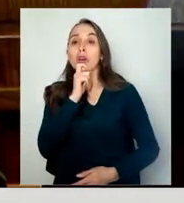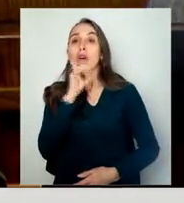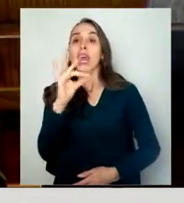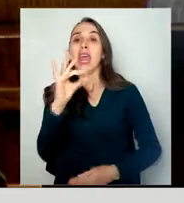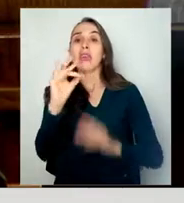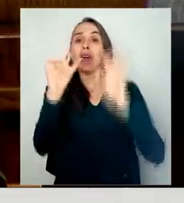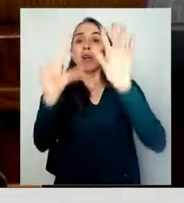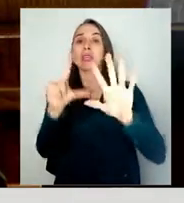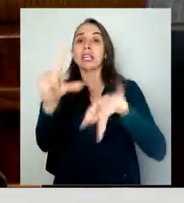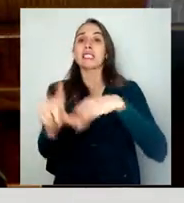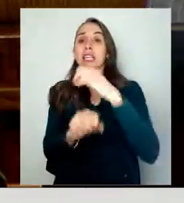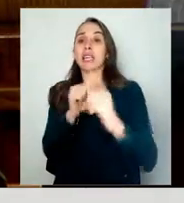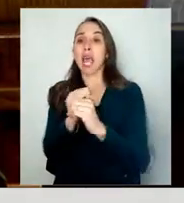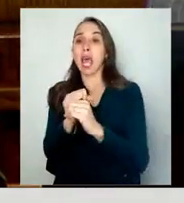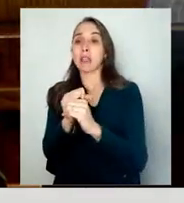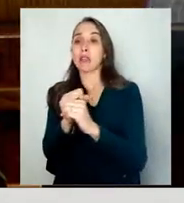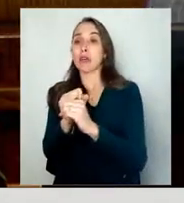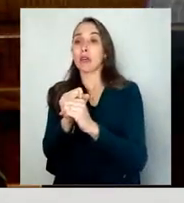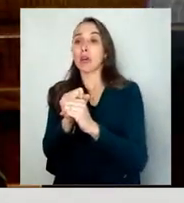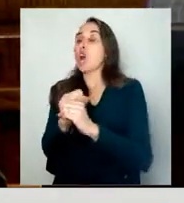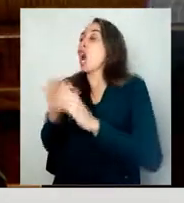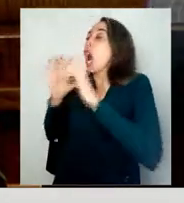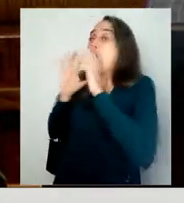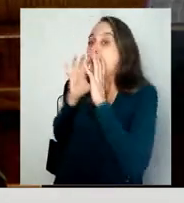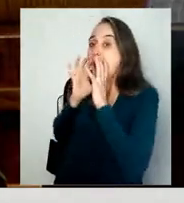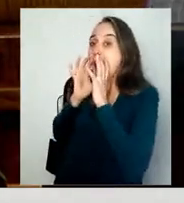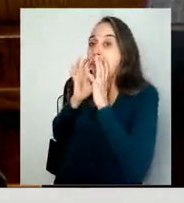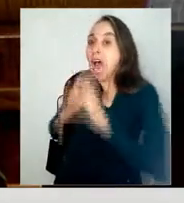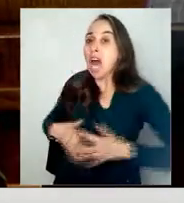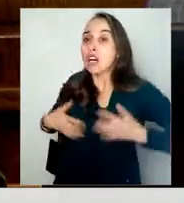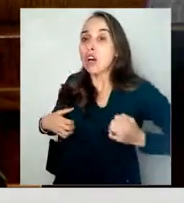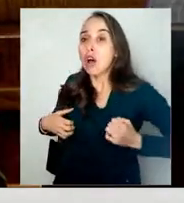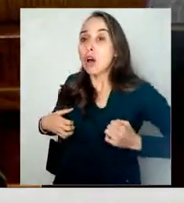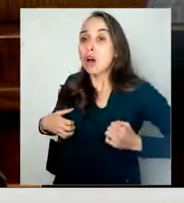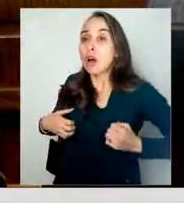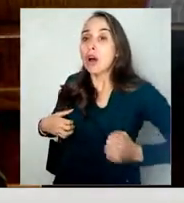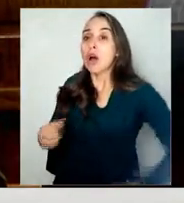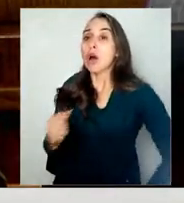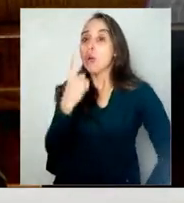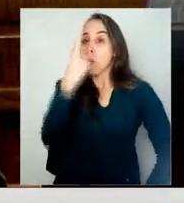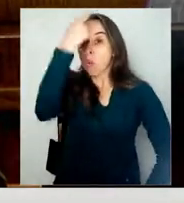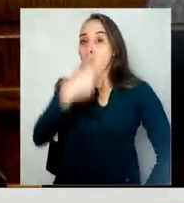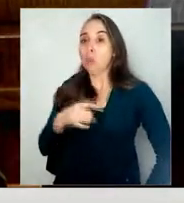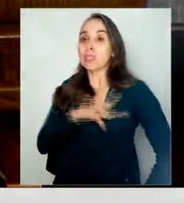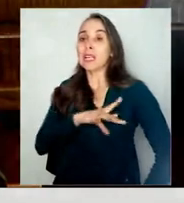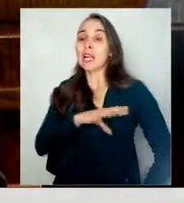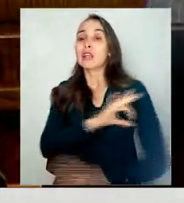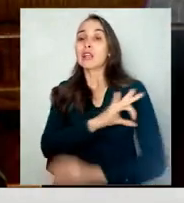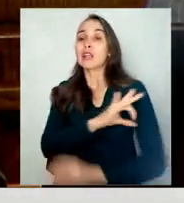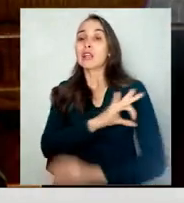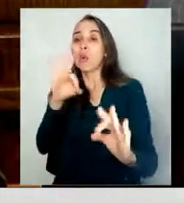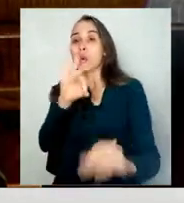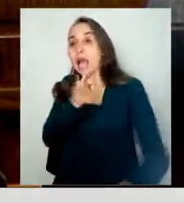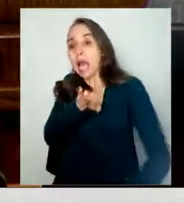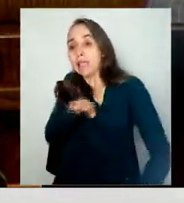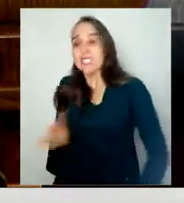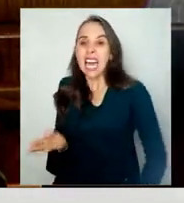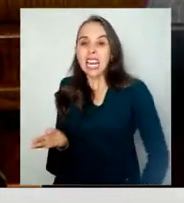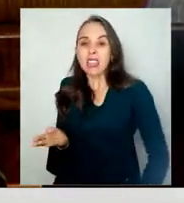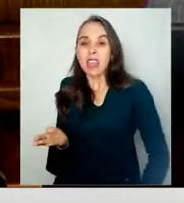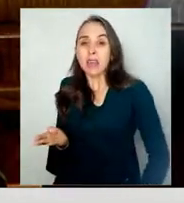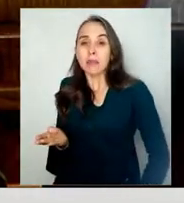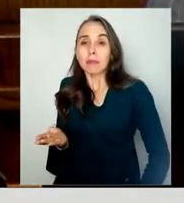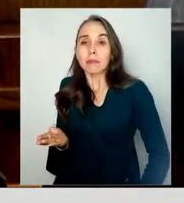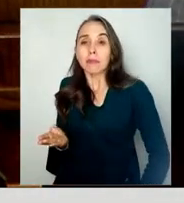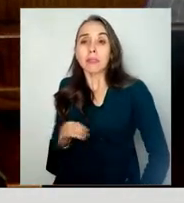años gritó con rabia un chileno nunca se rinde acto